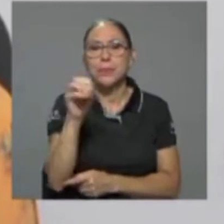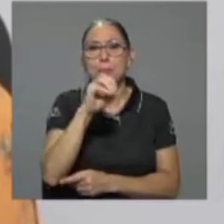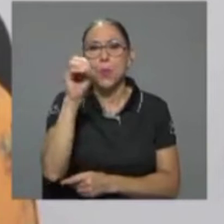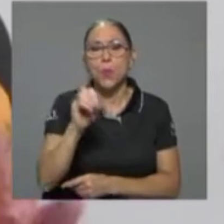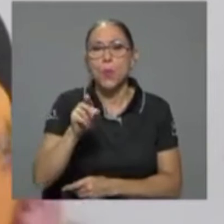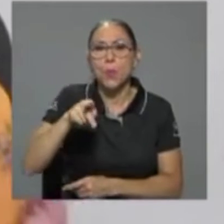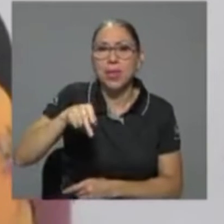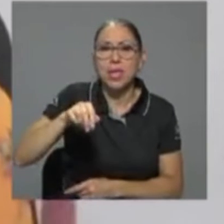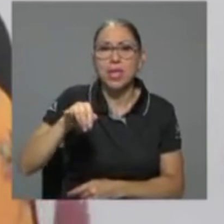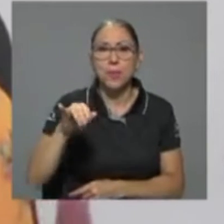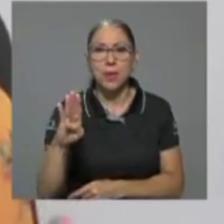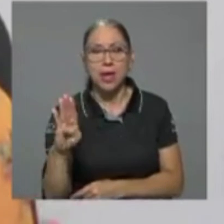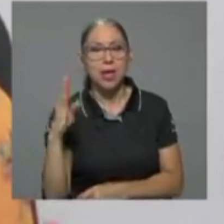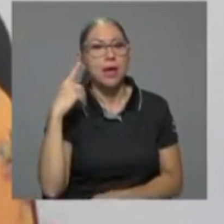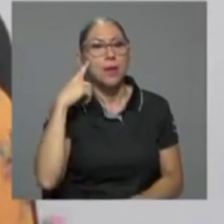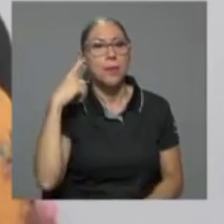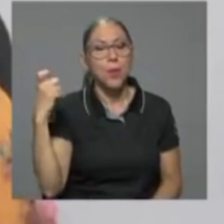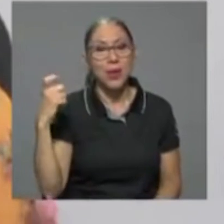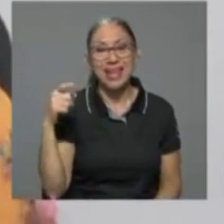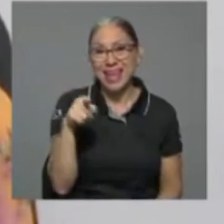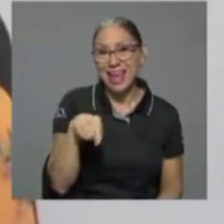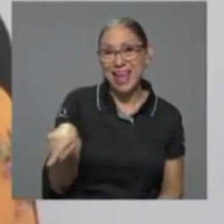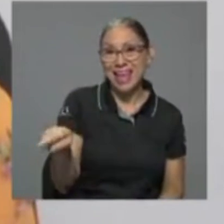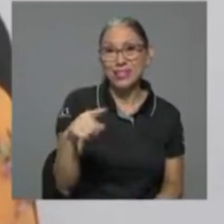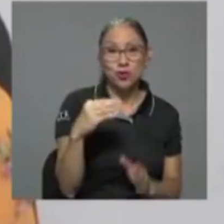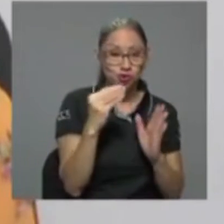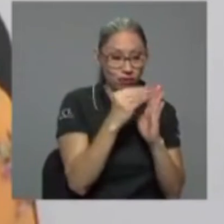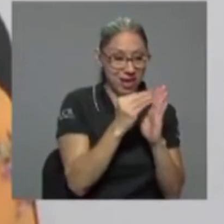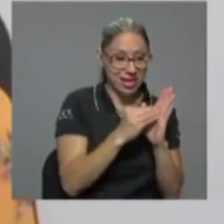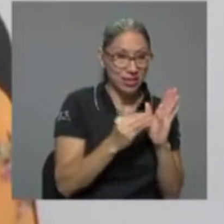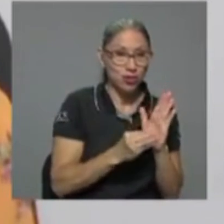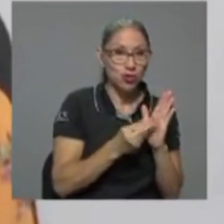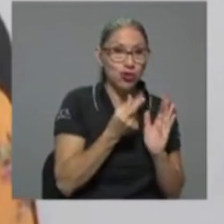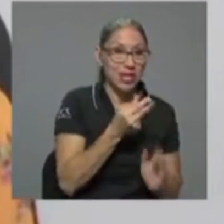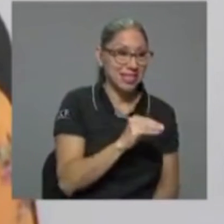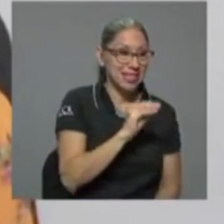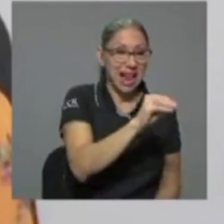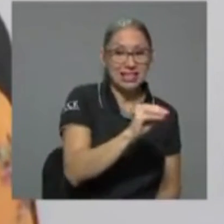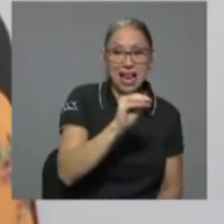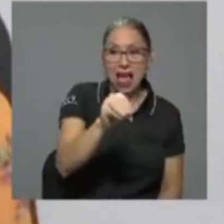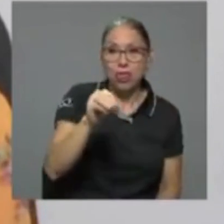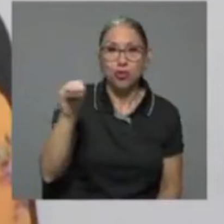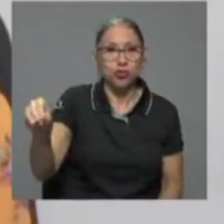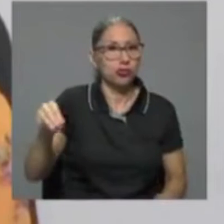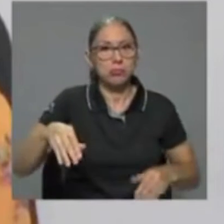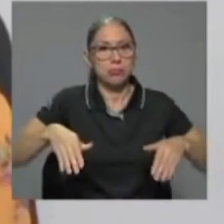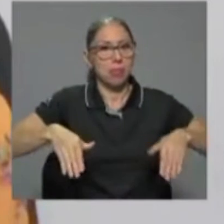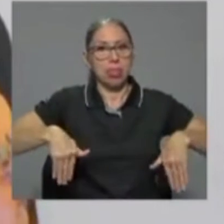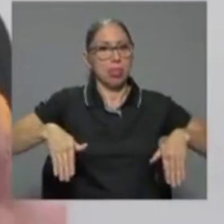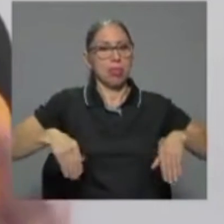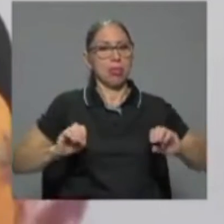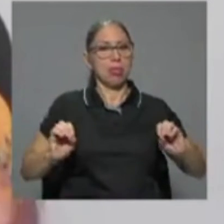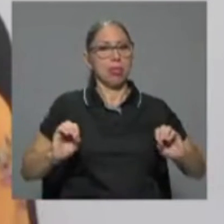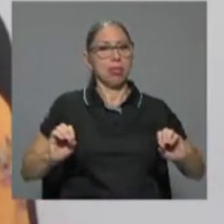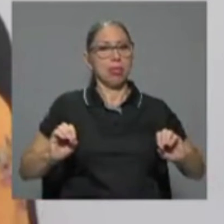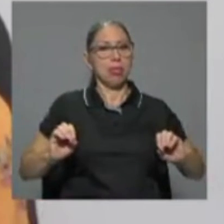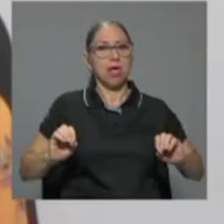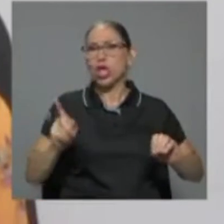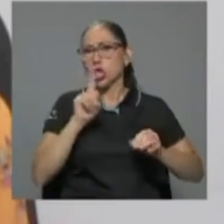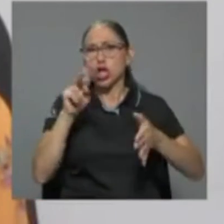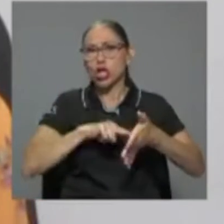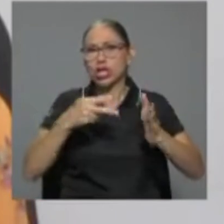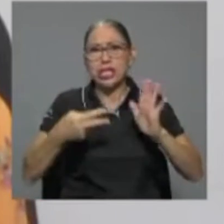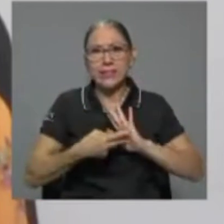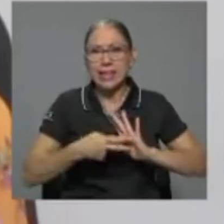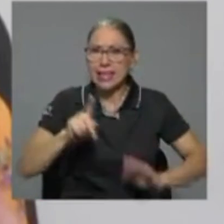porque estos, digamos, registros y traslados no se están realizando, ¿verdad? que no es, digamos, que tenga